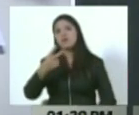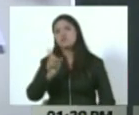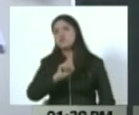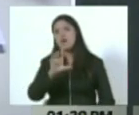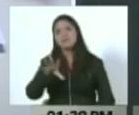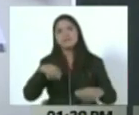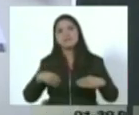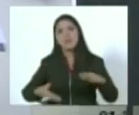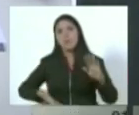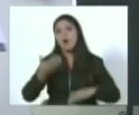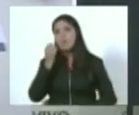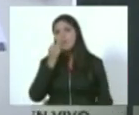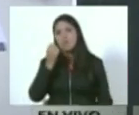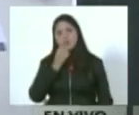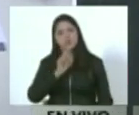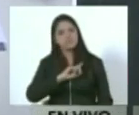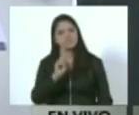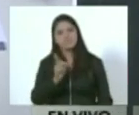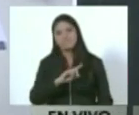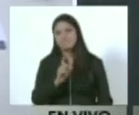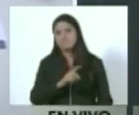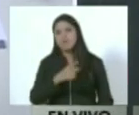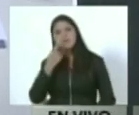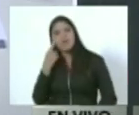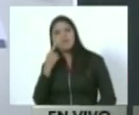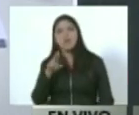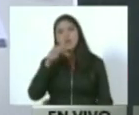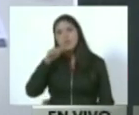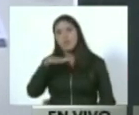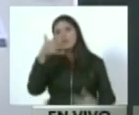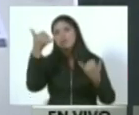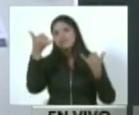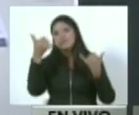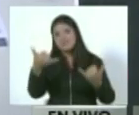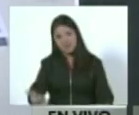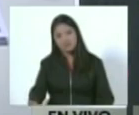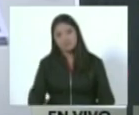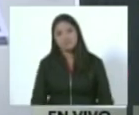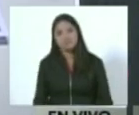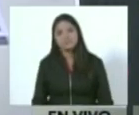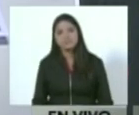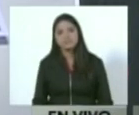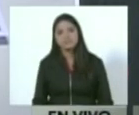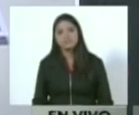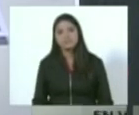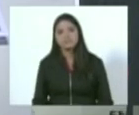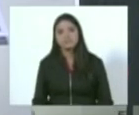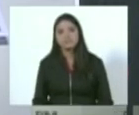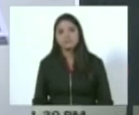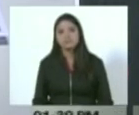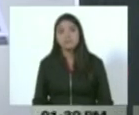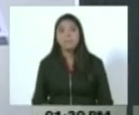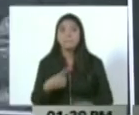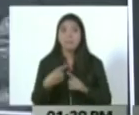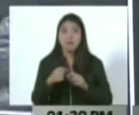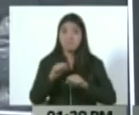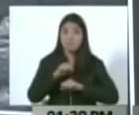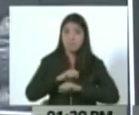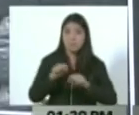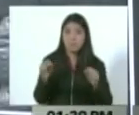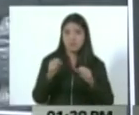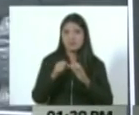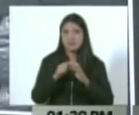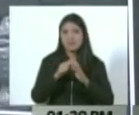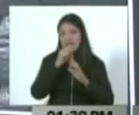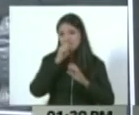aceptemos el abuso. Rebelión civil ya. Y un artefacto explosivo tipo granada de